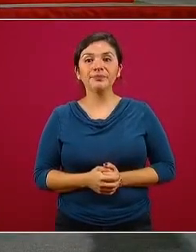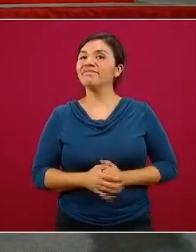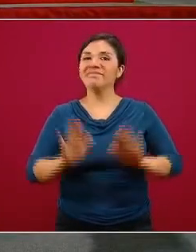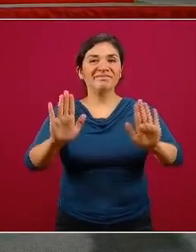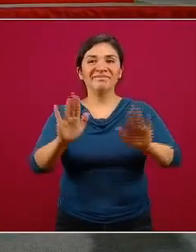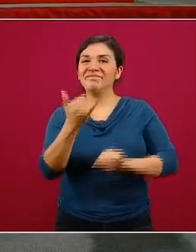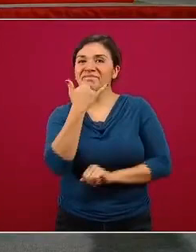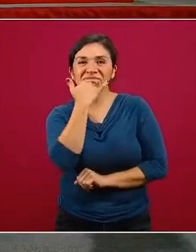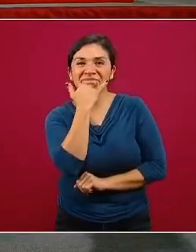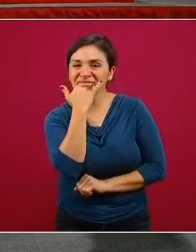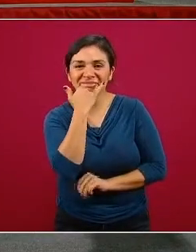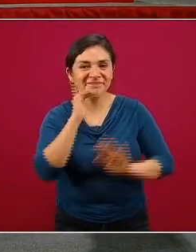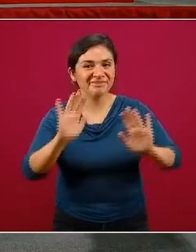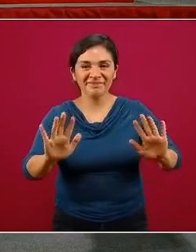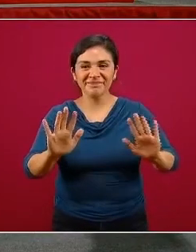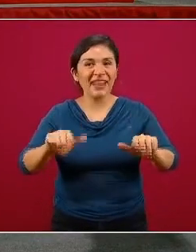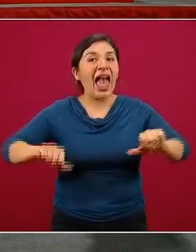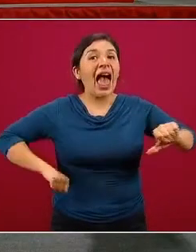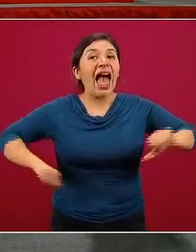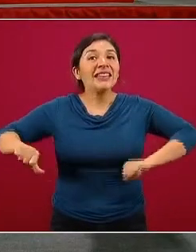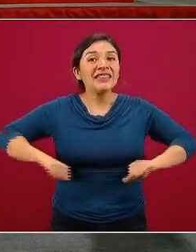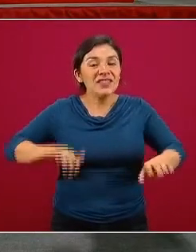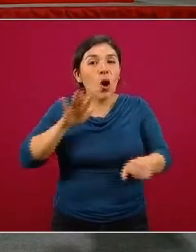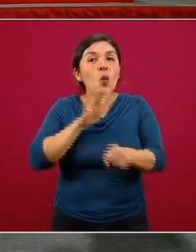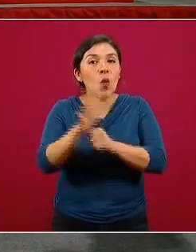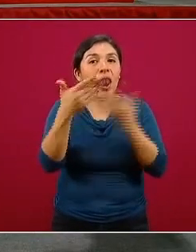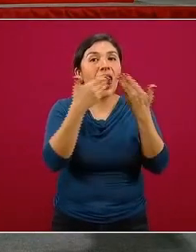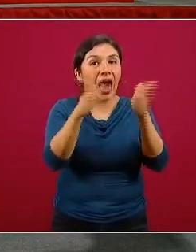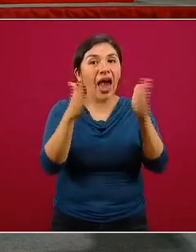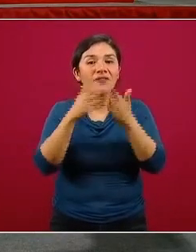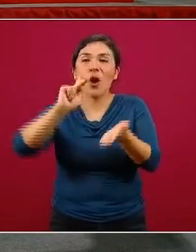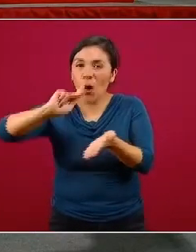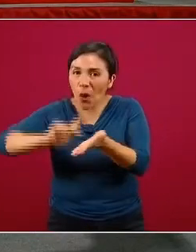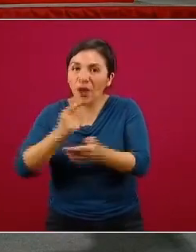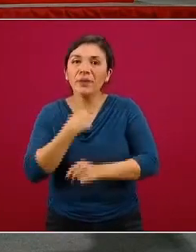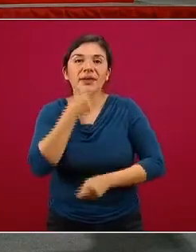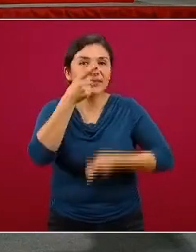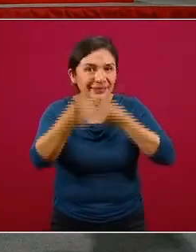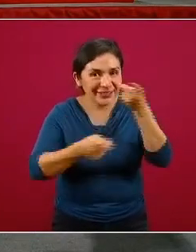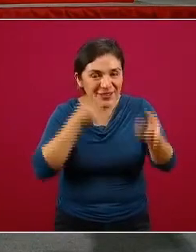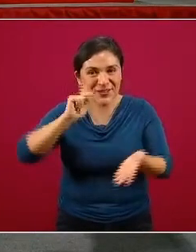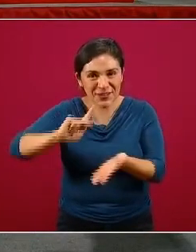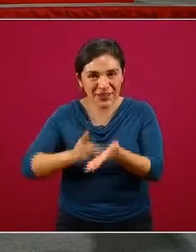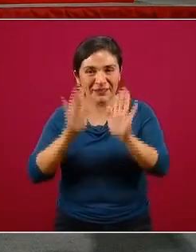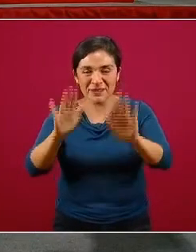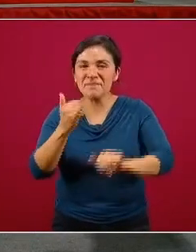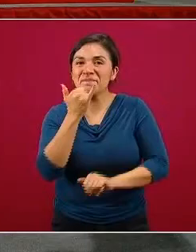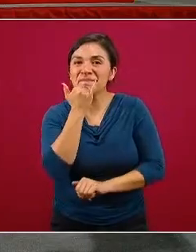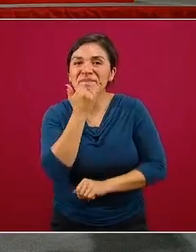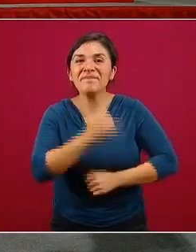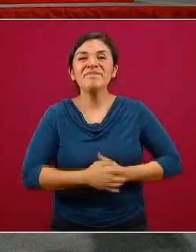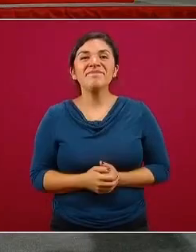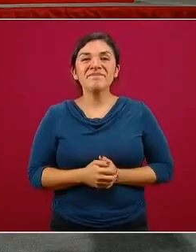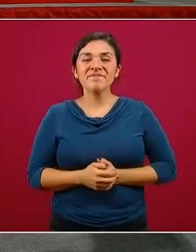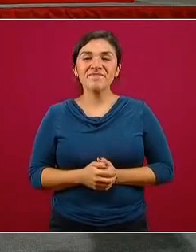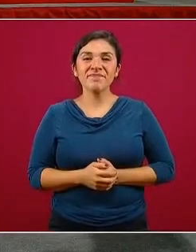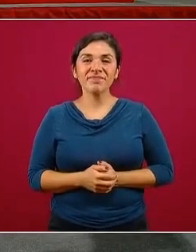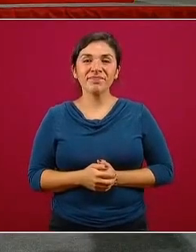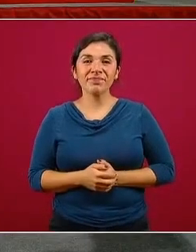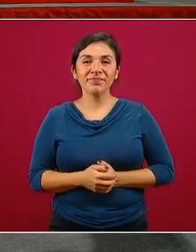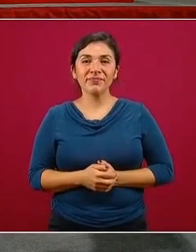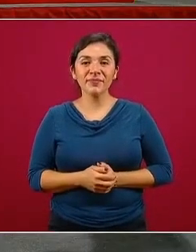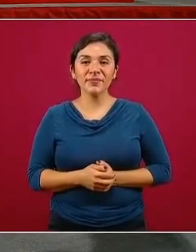Perdónenme y disculpen, las actividades que hay que reiterar las actividades. La siguiente, por favor,